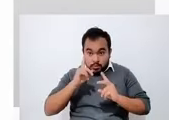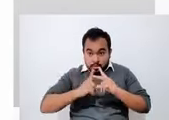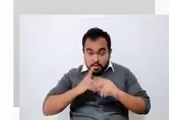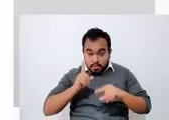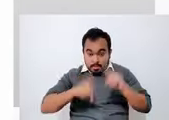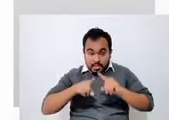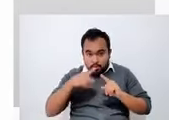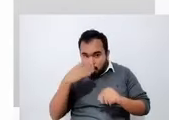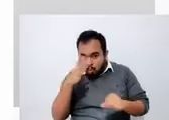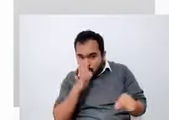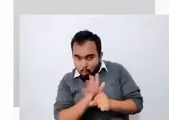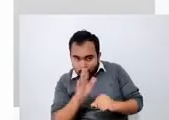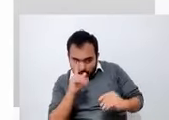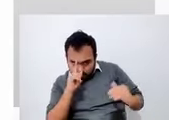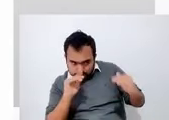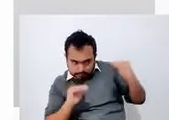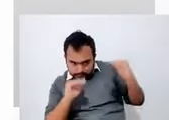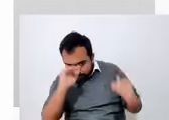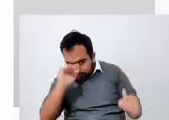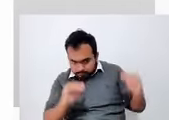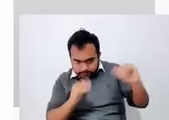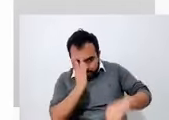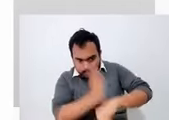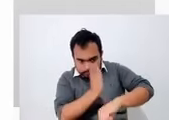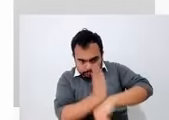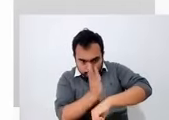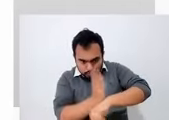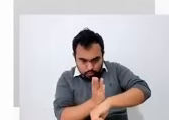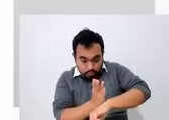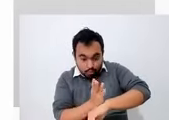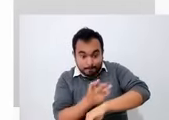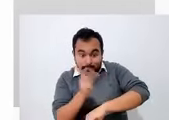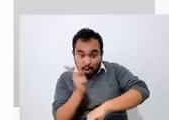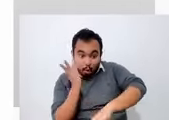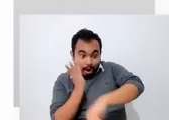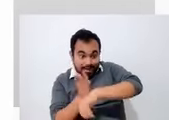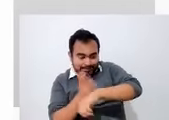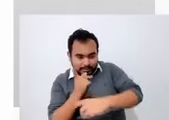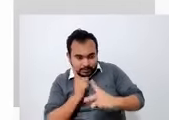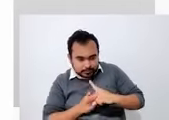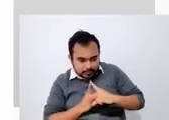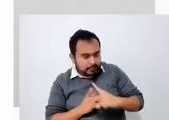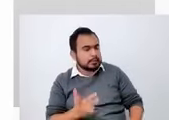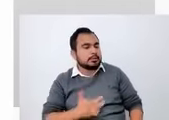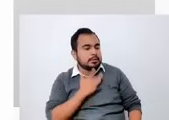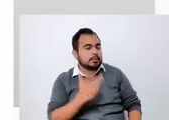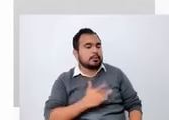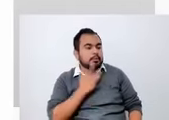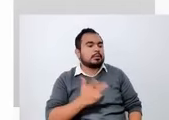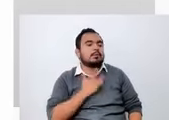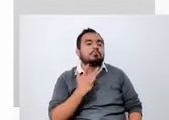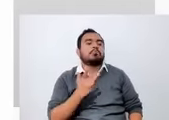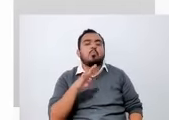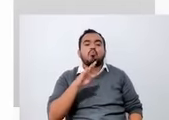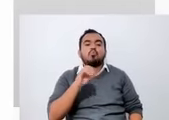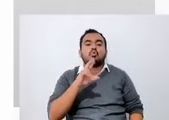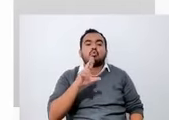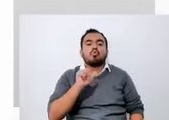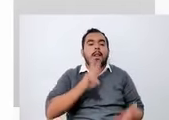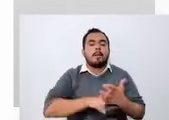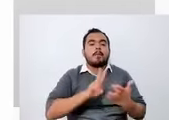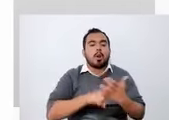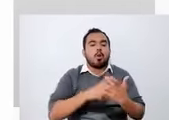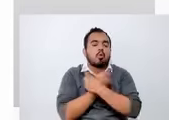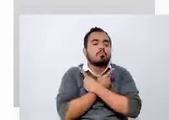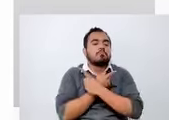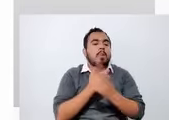que cualitativamente y no cuantitativamente esos castigos los tenemos fuera de nuestras prácticas morales actuales. De nuevo,